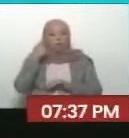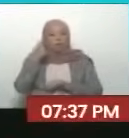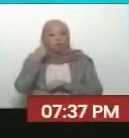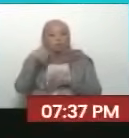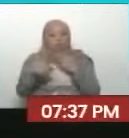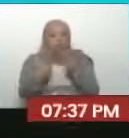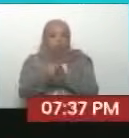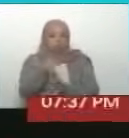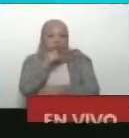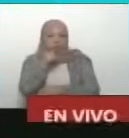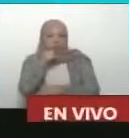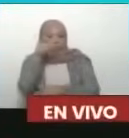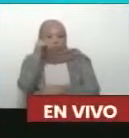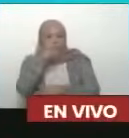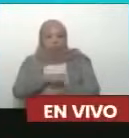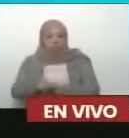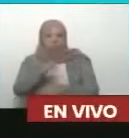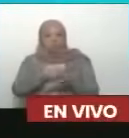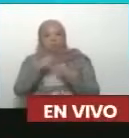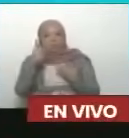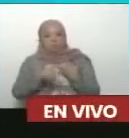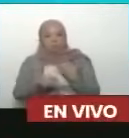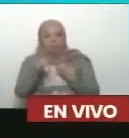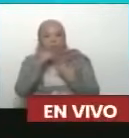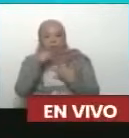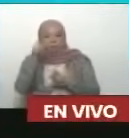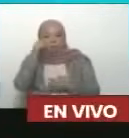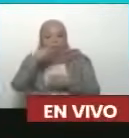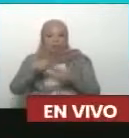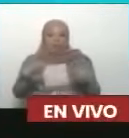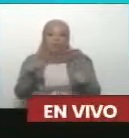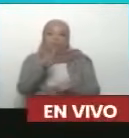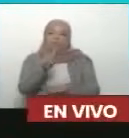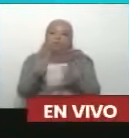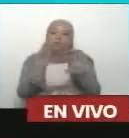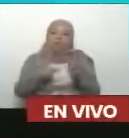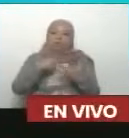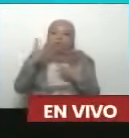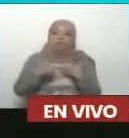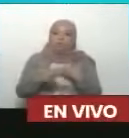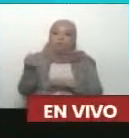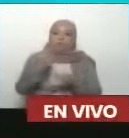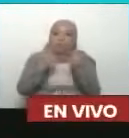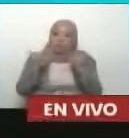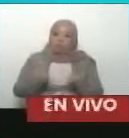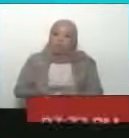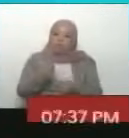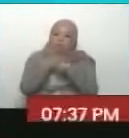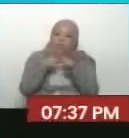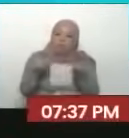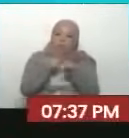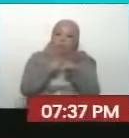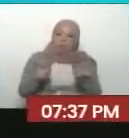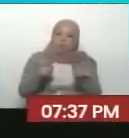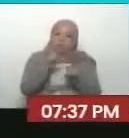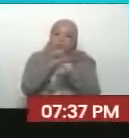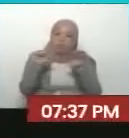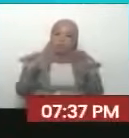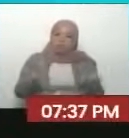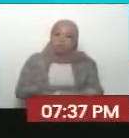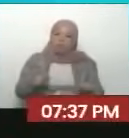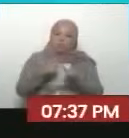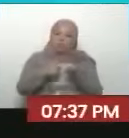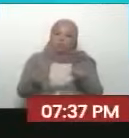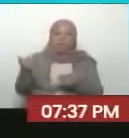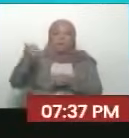Aquí vamos en el programa número 27 y vamos a ver qué nos trae el programa de hoy, que va a ser distinto en su esquema porque